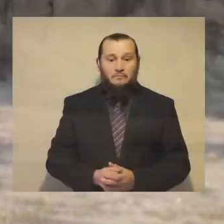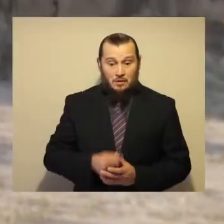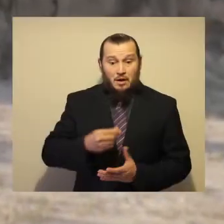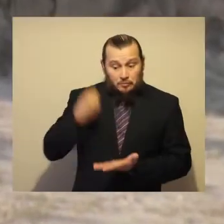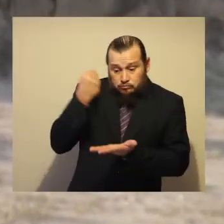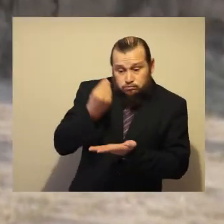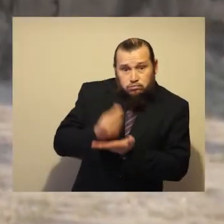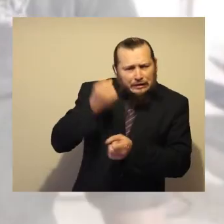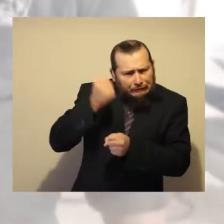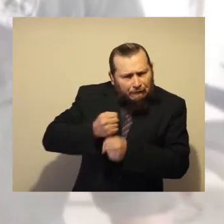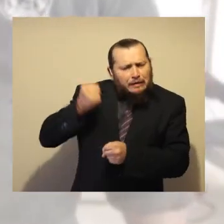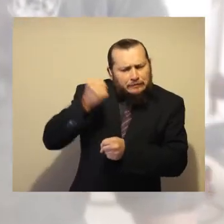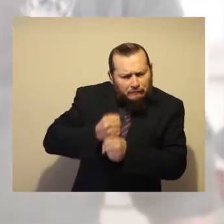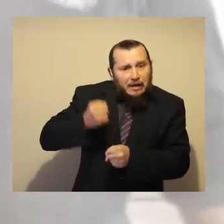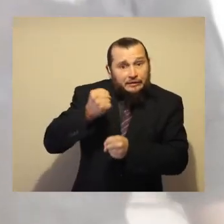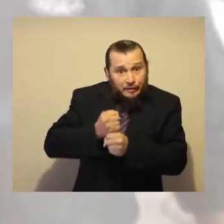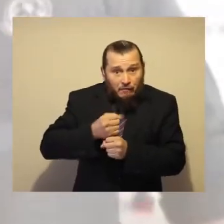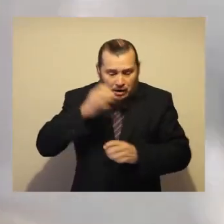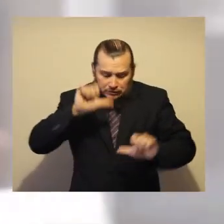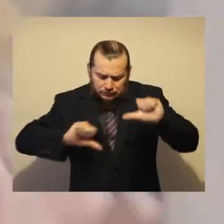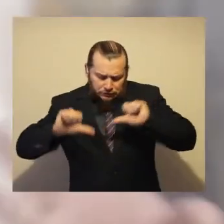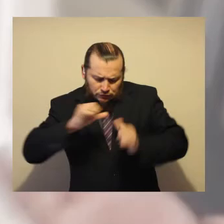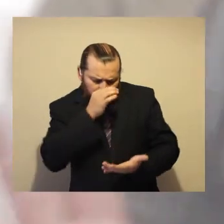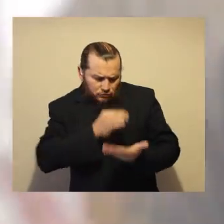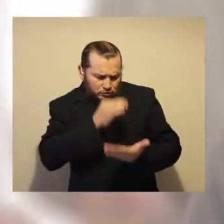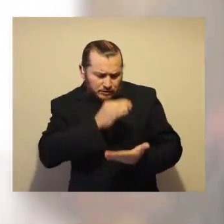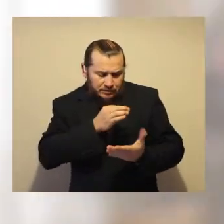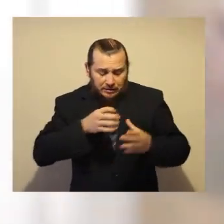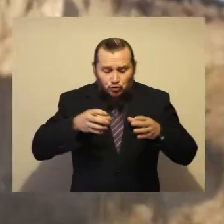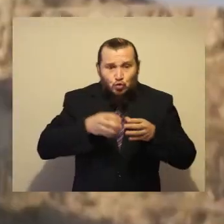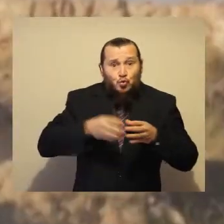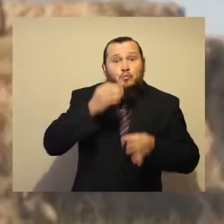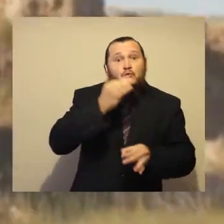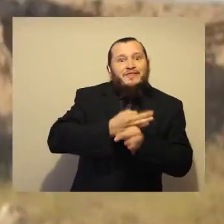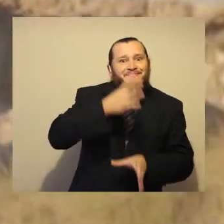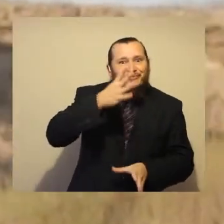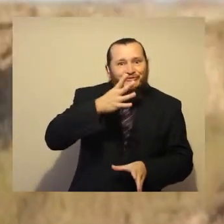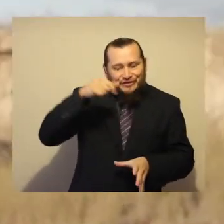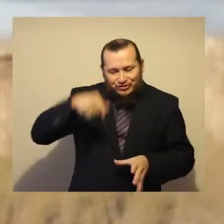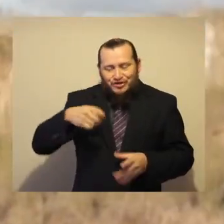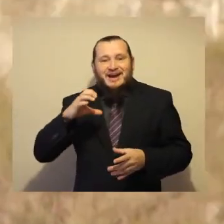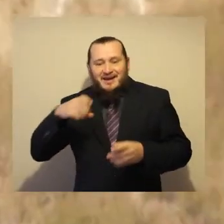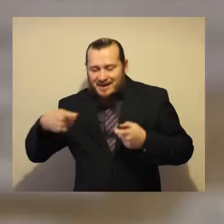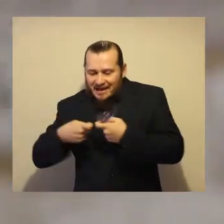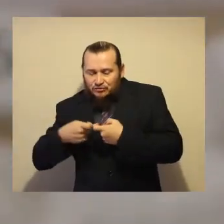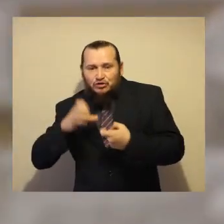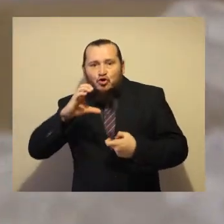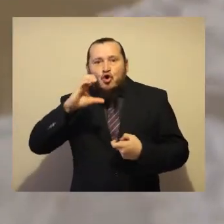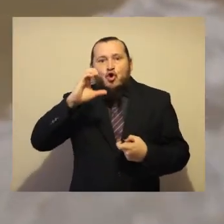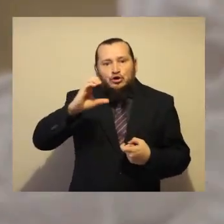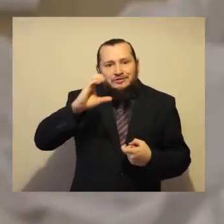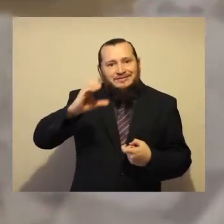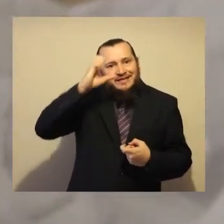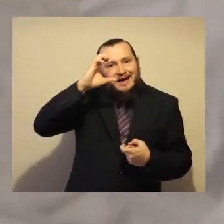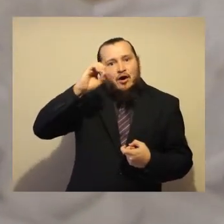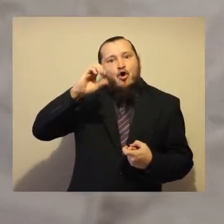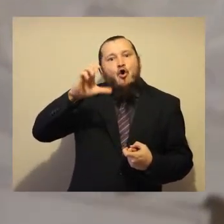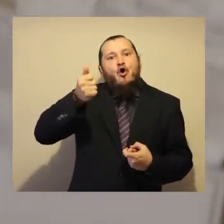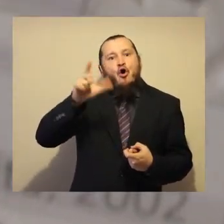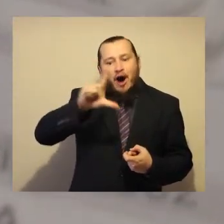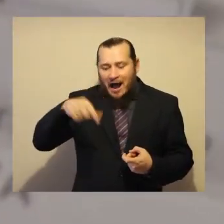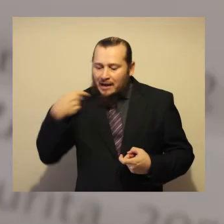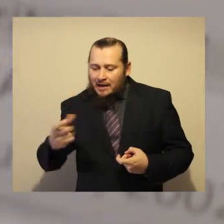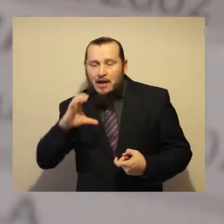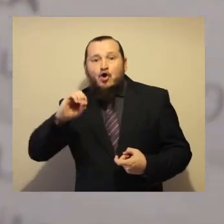Luego de un intenso trabajo de investigación llevado adelante por el equipo científico del área de paleontología, SECOAL, CONICET y la